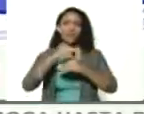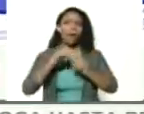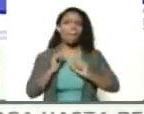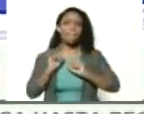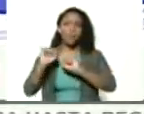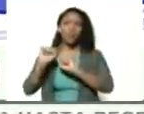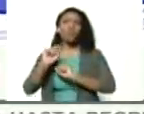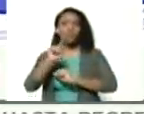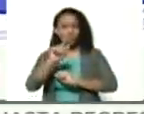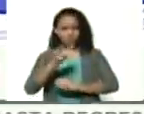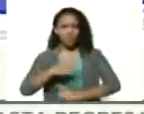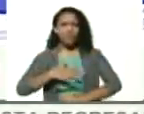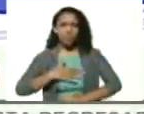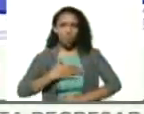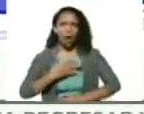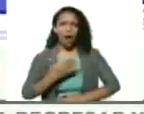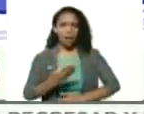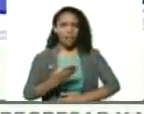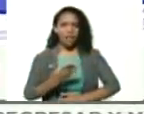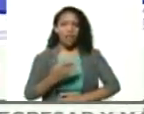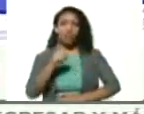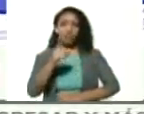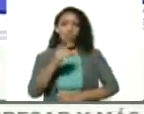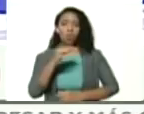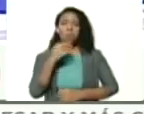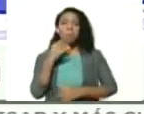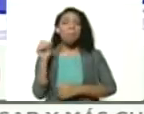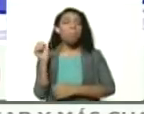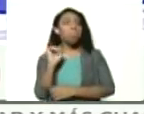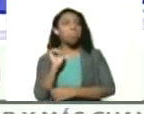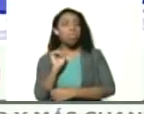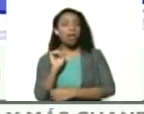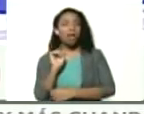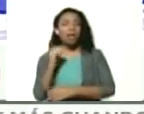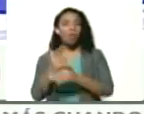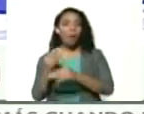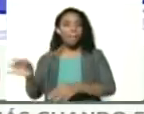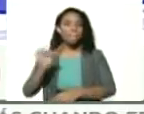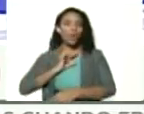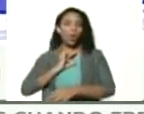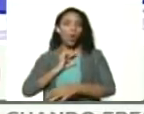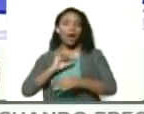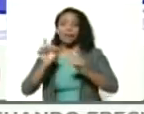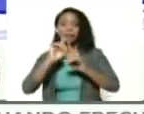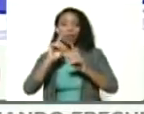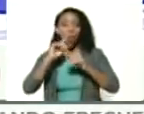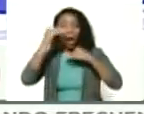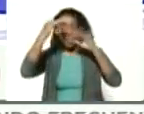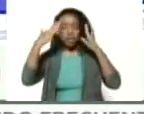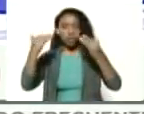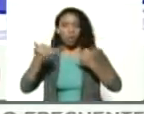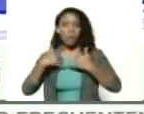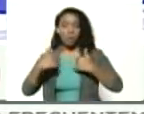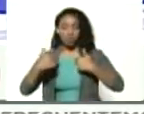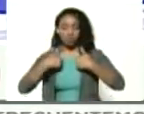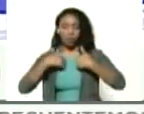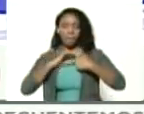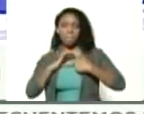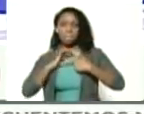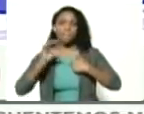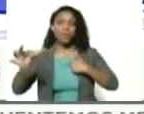tú puedes, si te descuidas, te pega el coronavirus. Y si no te das cuenta, tú lo transmites.